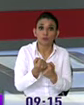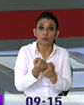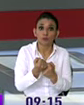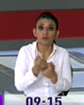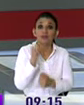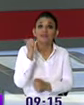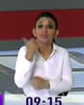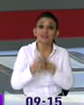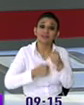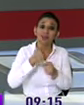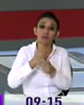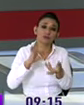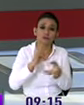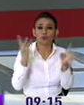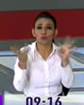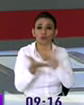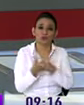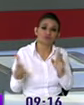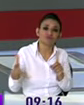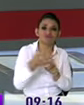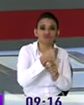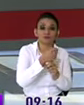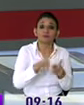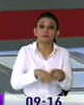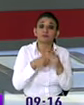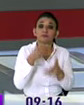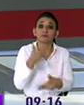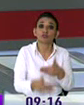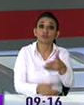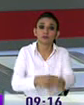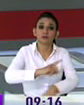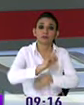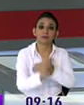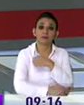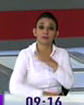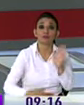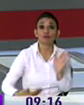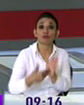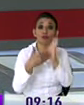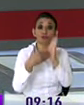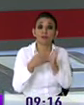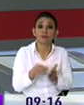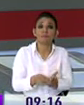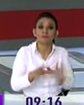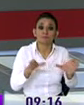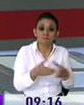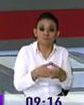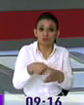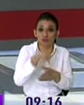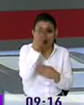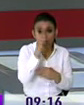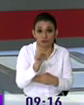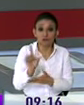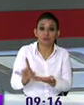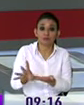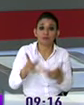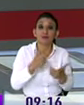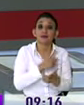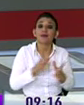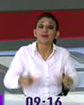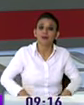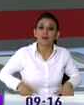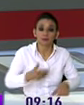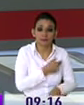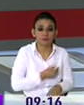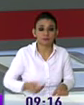década ganada. Todo esto en medio del inicio de un proceso disciplinario en contra de quienes destituyeron a Lenín Moreno de la presidencia